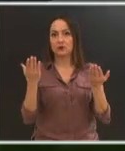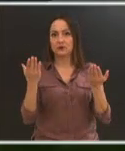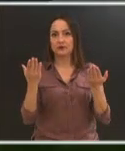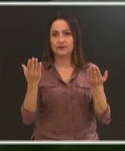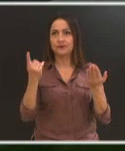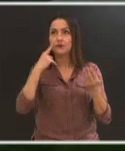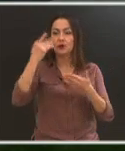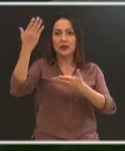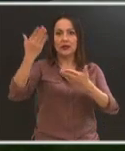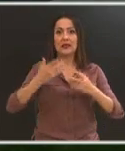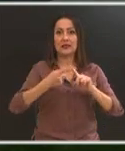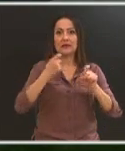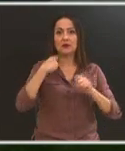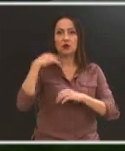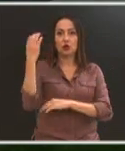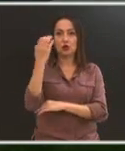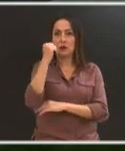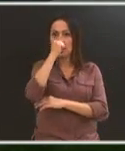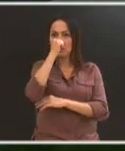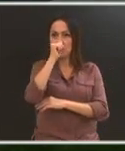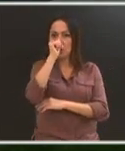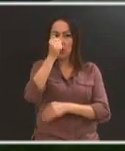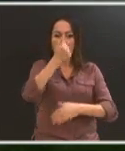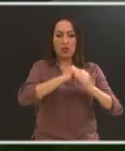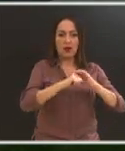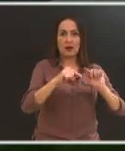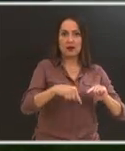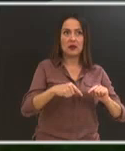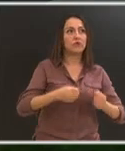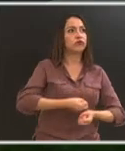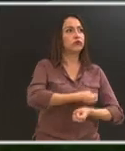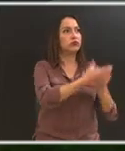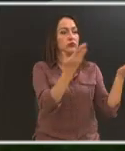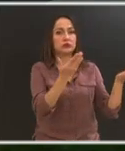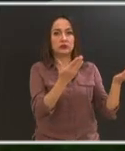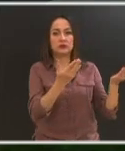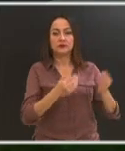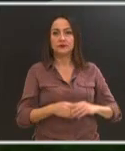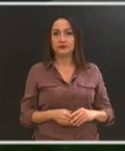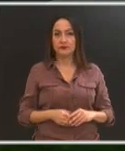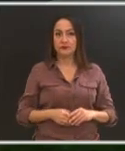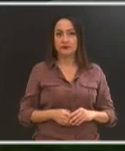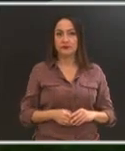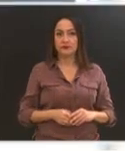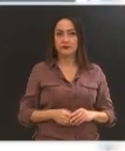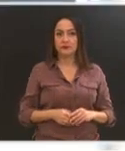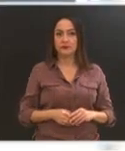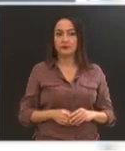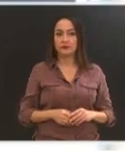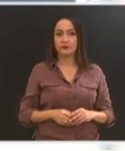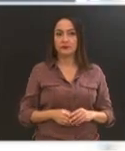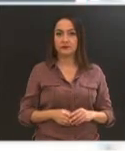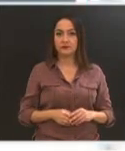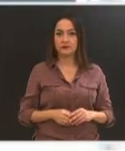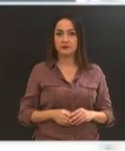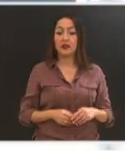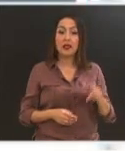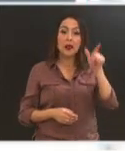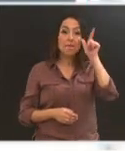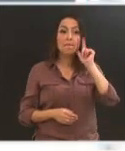importar desde Colombia la droga, almacenarla acá y después exportarla a través del puerto de